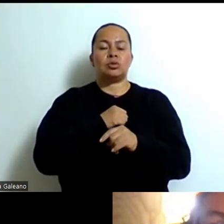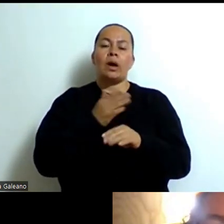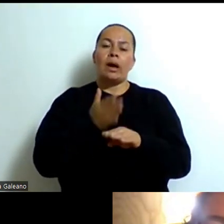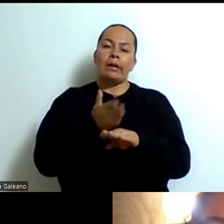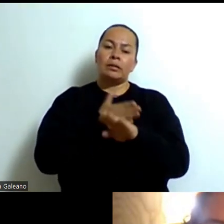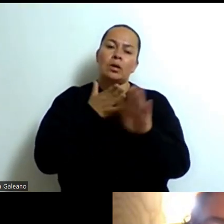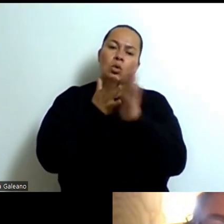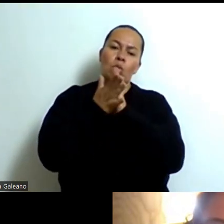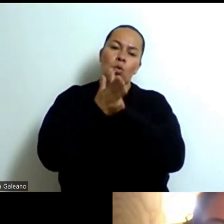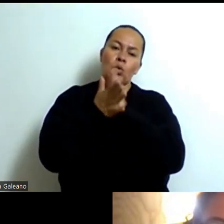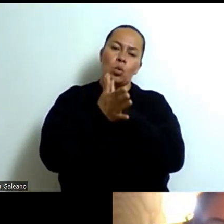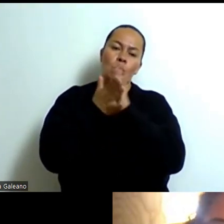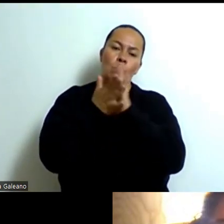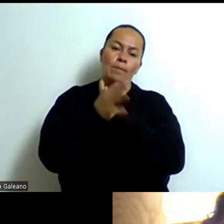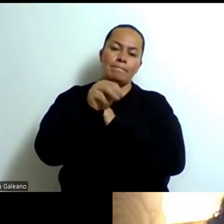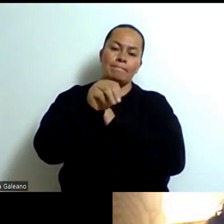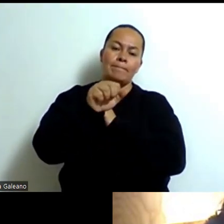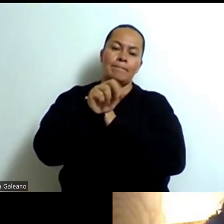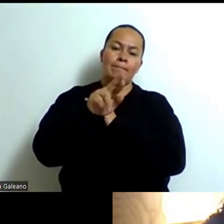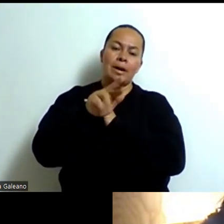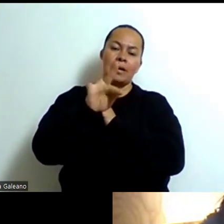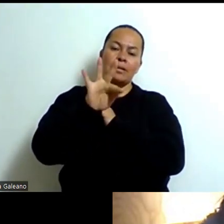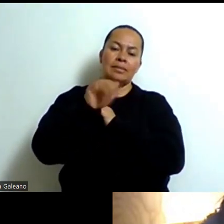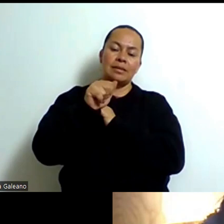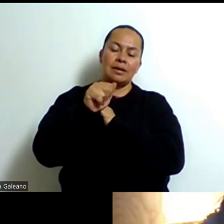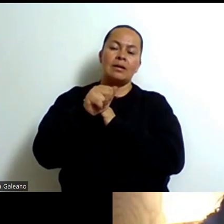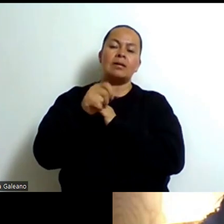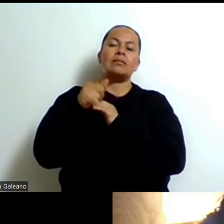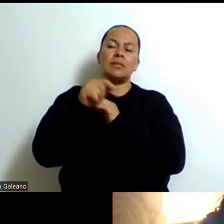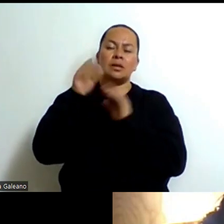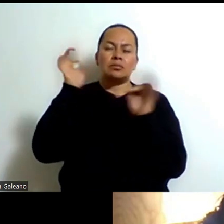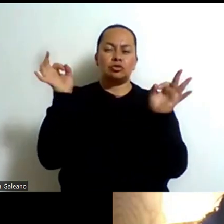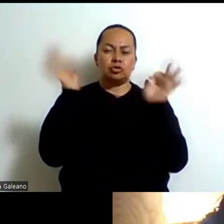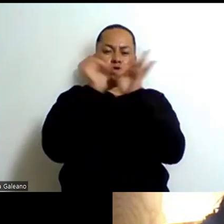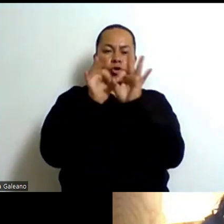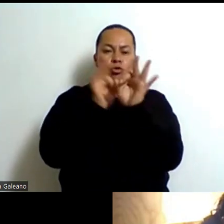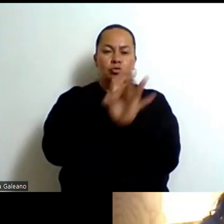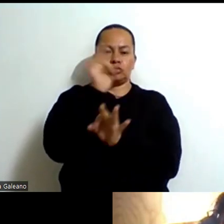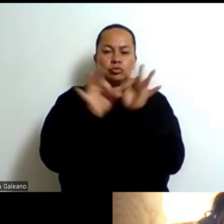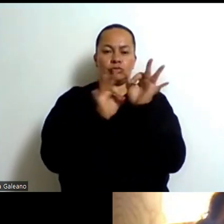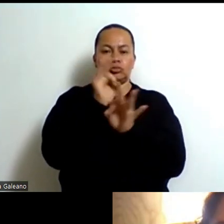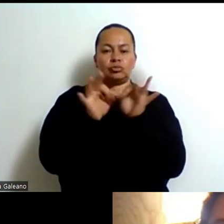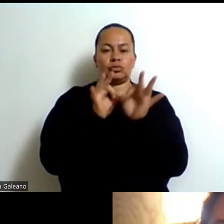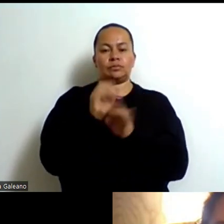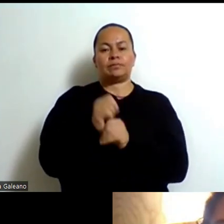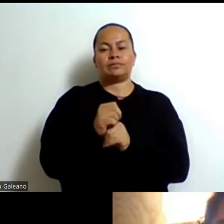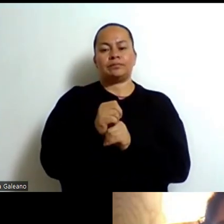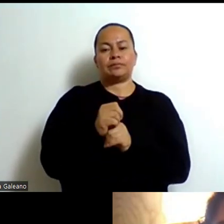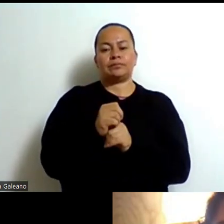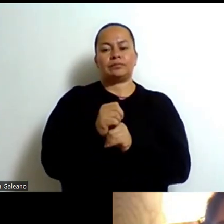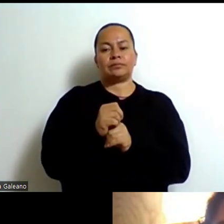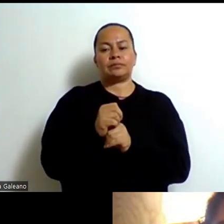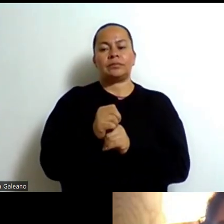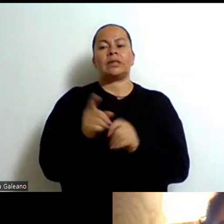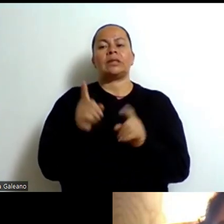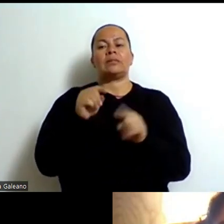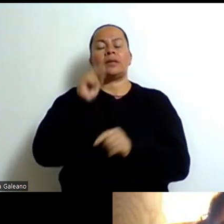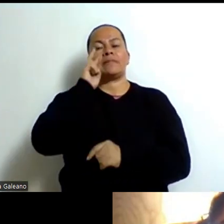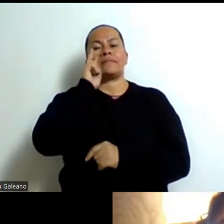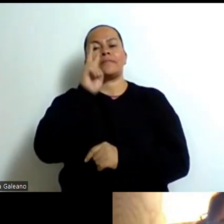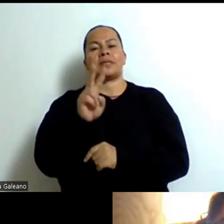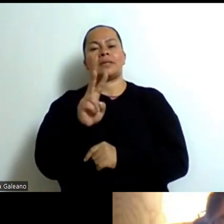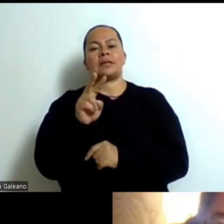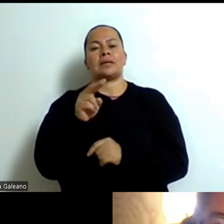Marta que es ese enfoque también interseccional del cuidado no es de esa Desde esa mirada desde